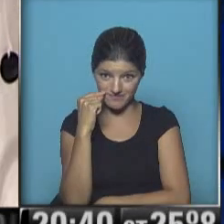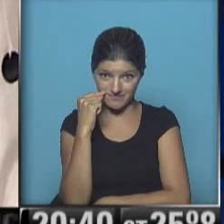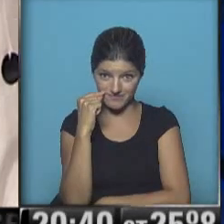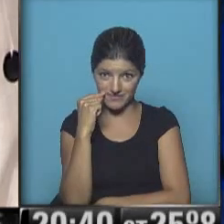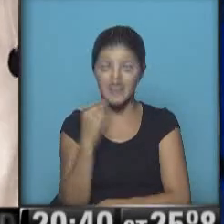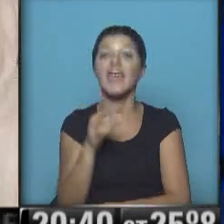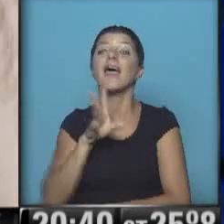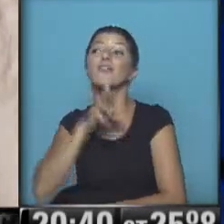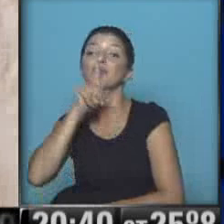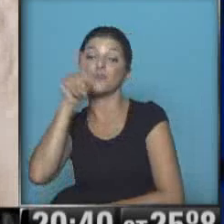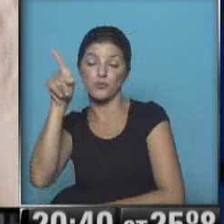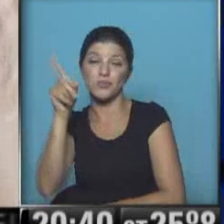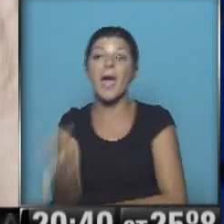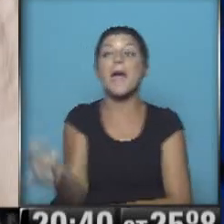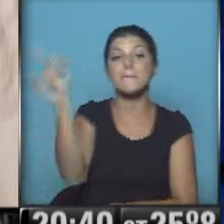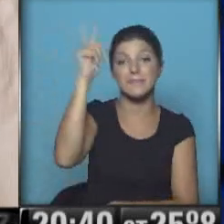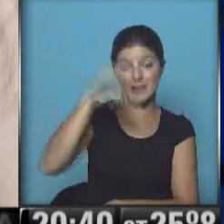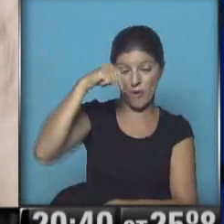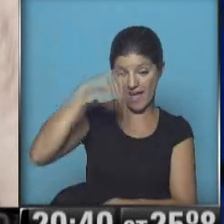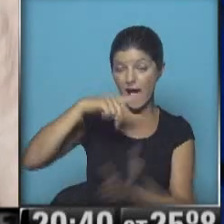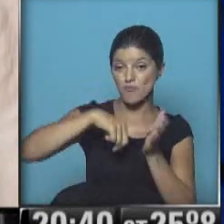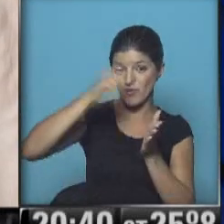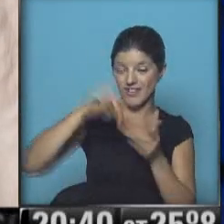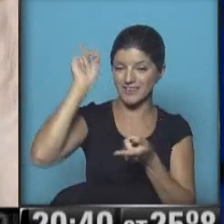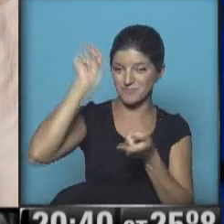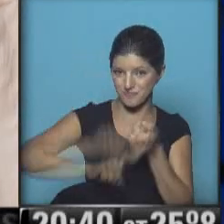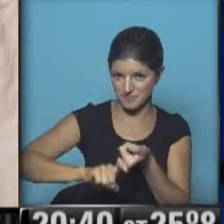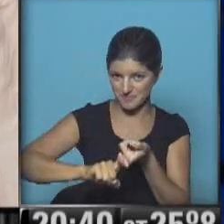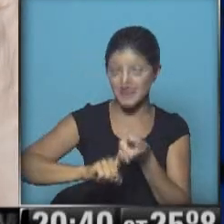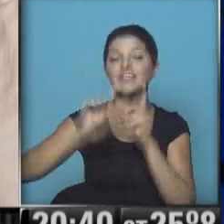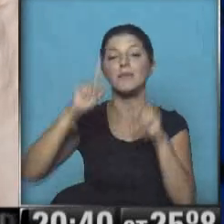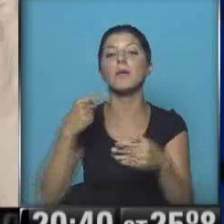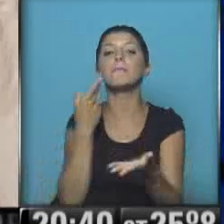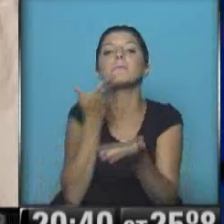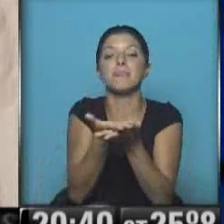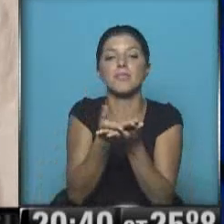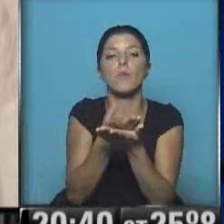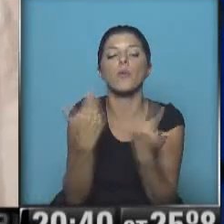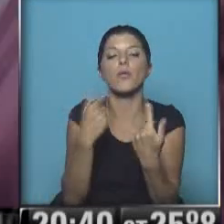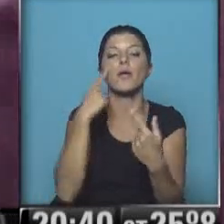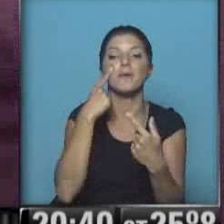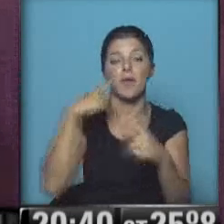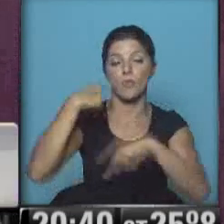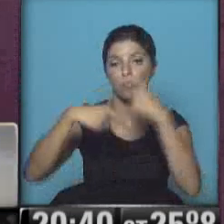varones y rusos, contrajeron matrimonio aquí en la ciudad de Buenos Aires y además pedirán asilo en la Argentina.